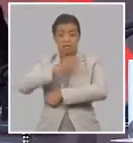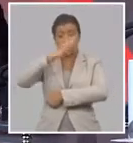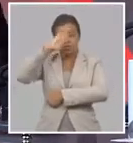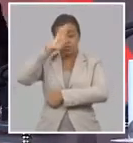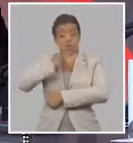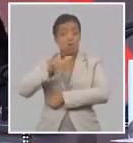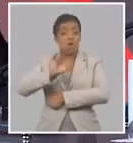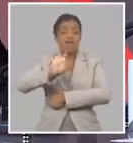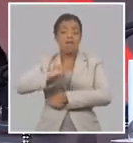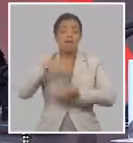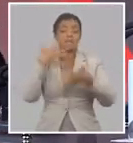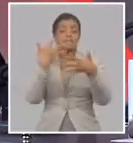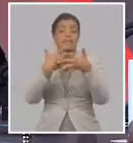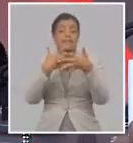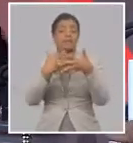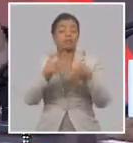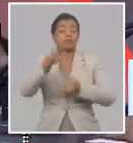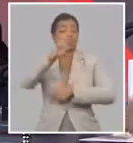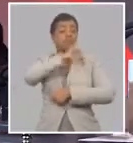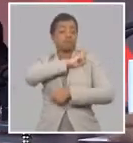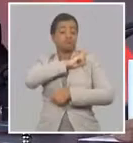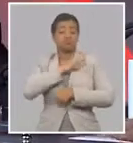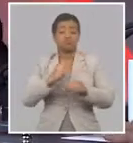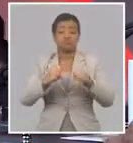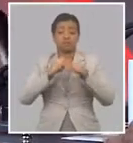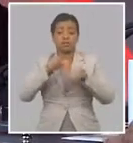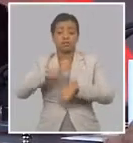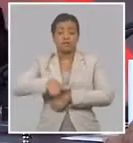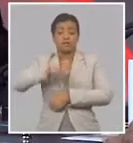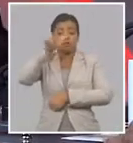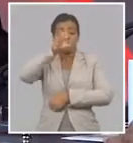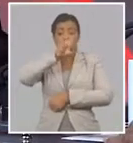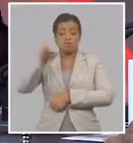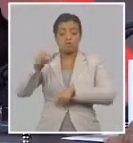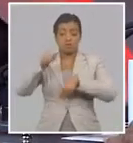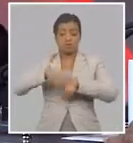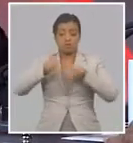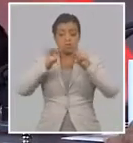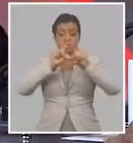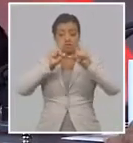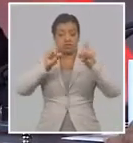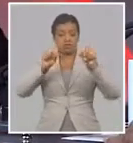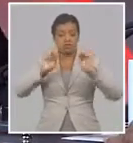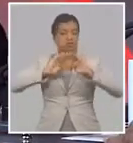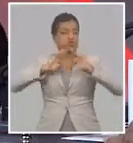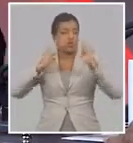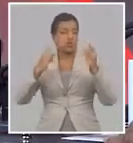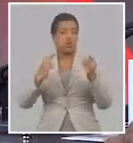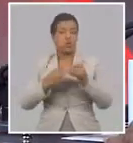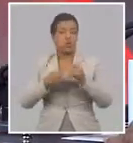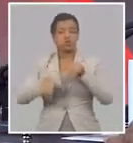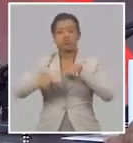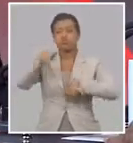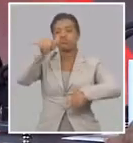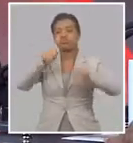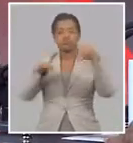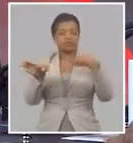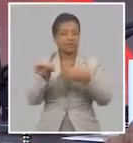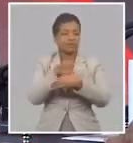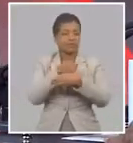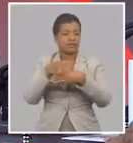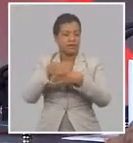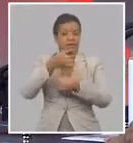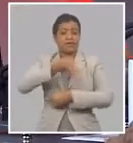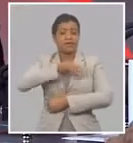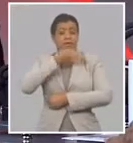casa que tiene toda la responsabilidad de nuestros aeropuertos de nuestra aerolínea bandera y de todas las operaciones que como decía su